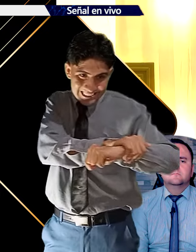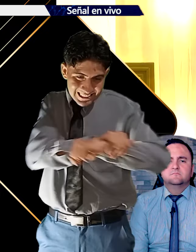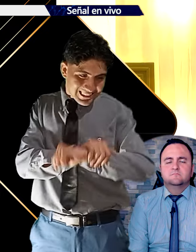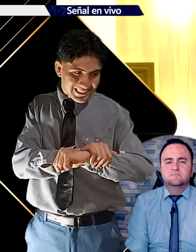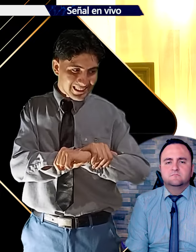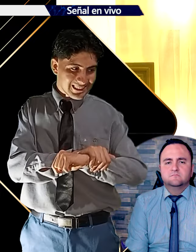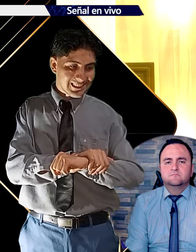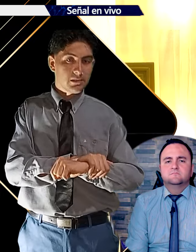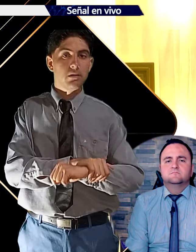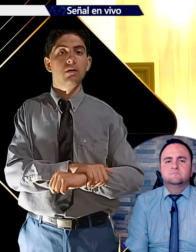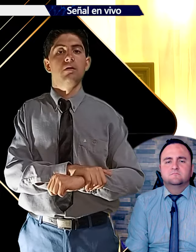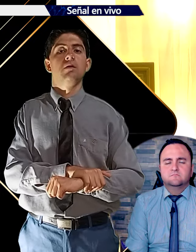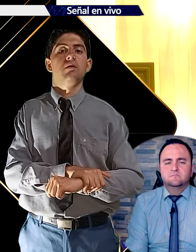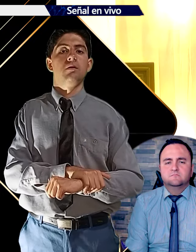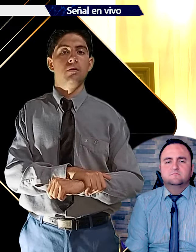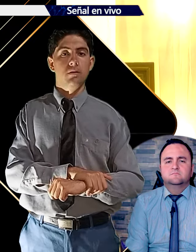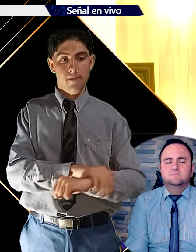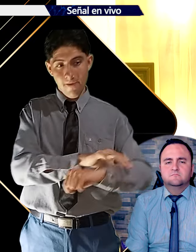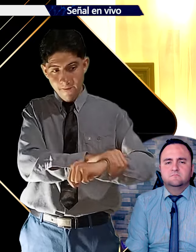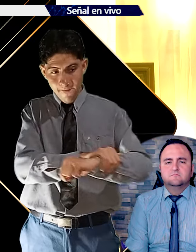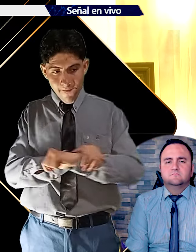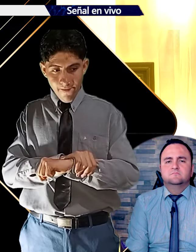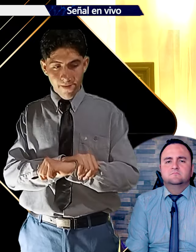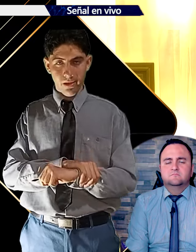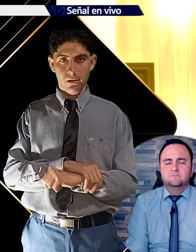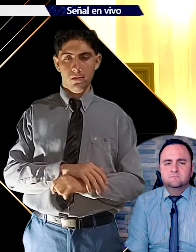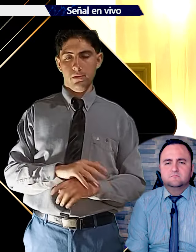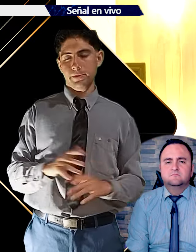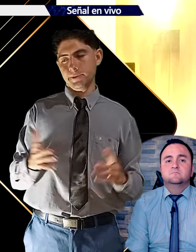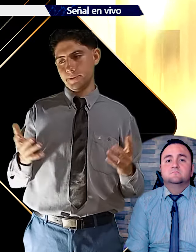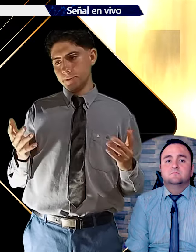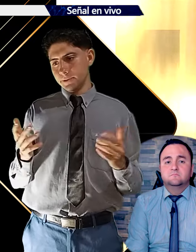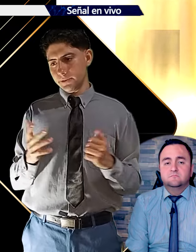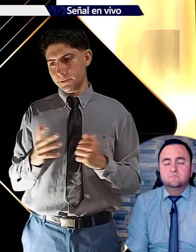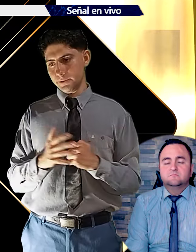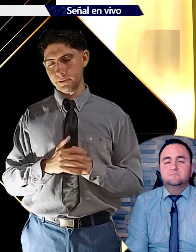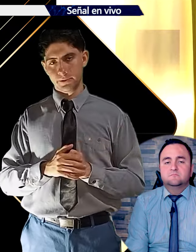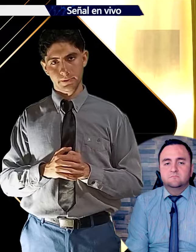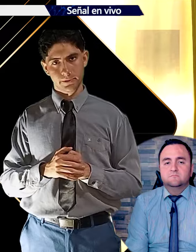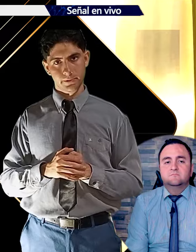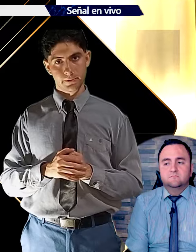Arrebatar es que allá está tirando. Allá tira para allá y yo